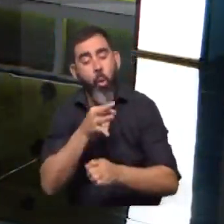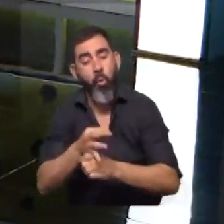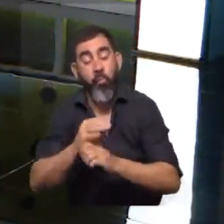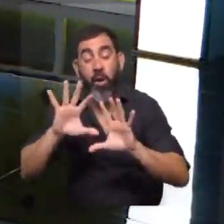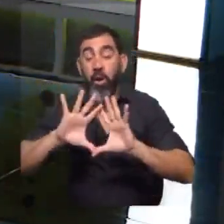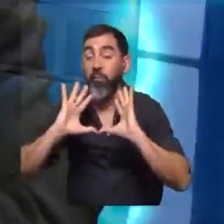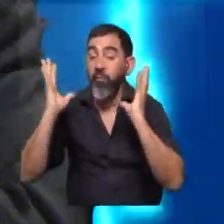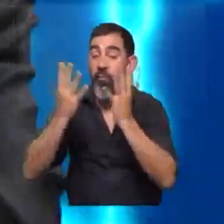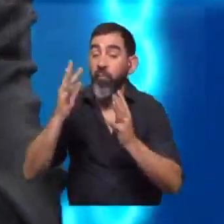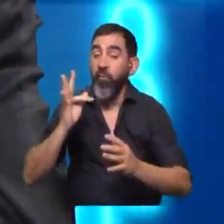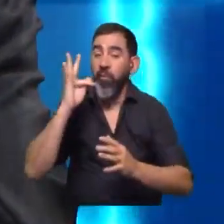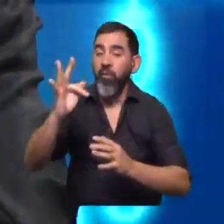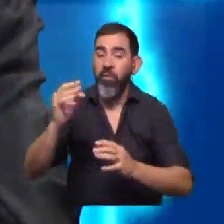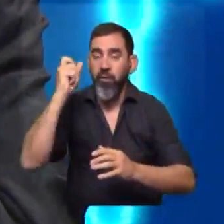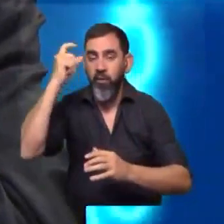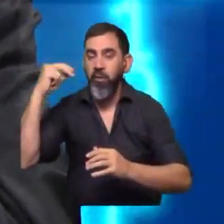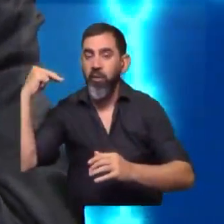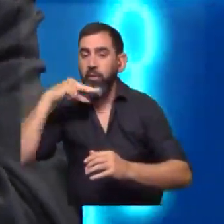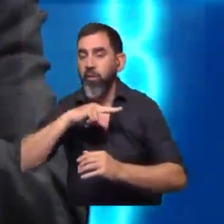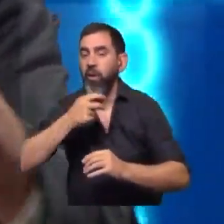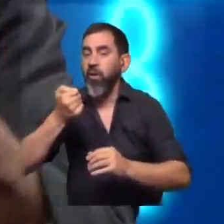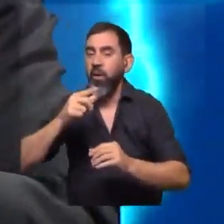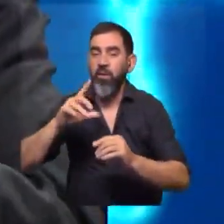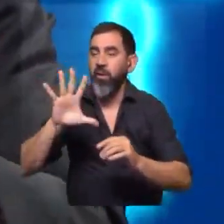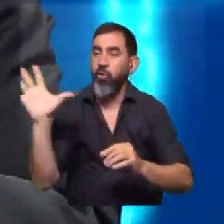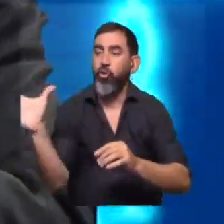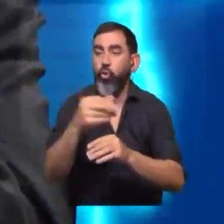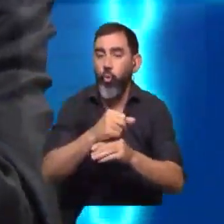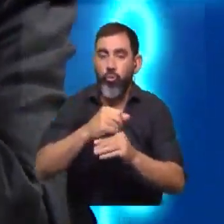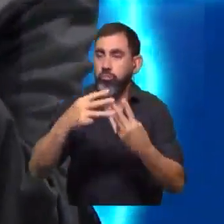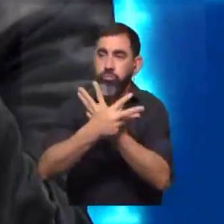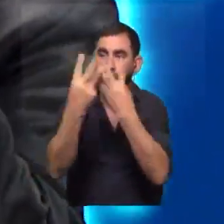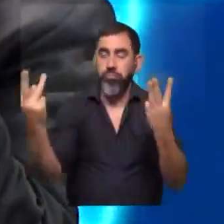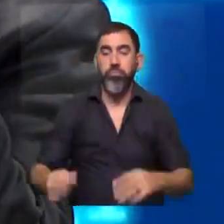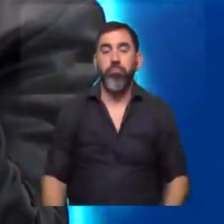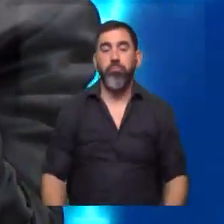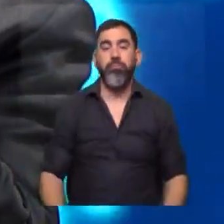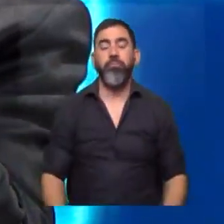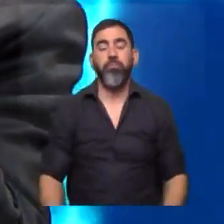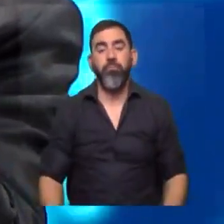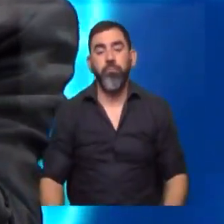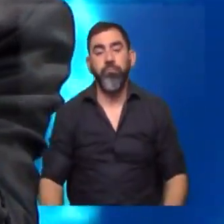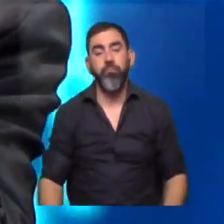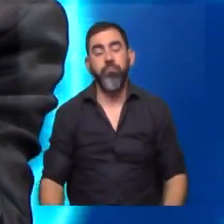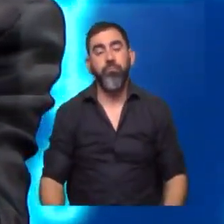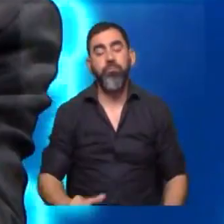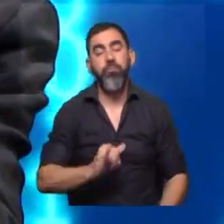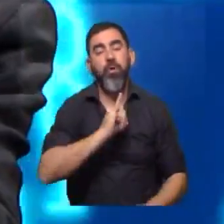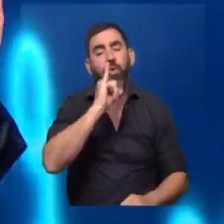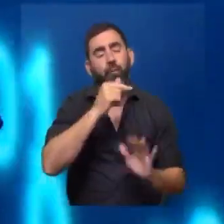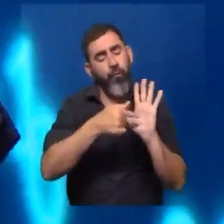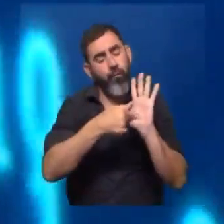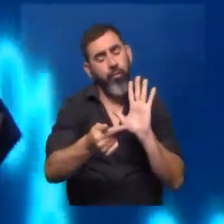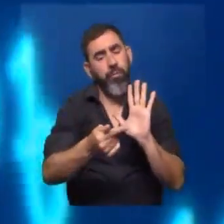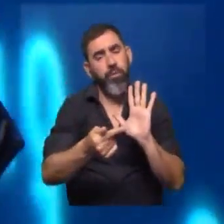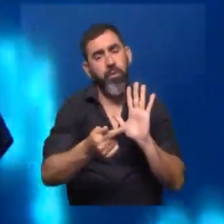mundo, como yo te decía antes, donde la inteligencia artificial va a ser prácticamente ubicua, va a estar en todas partes. Rodrigo, en el informe ustedes destacan en un párrafo que me llamó mucho la